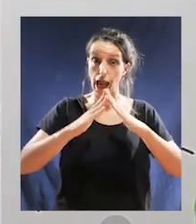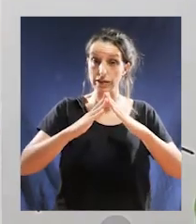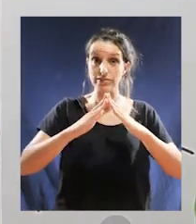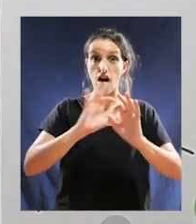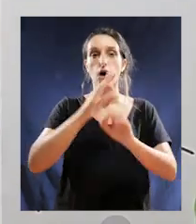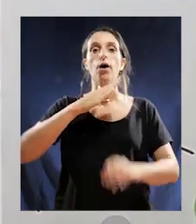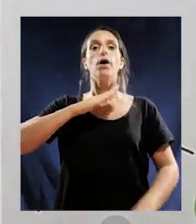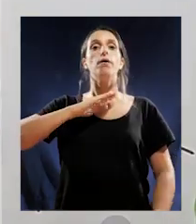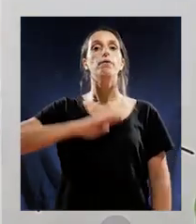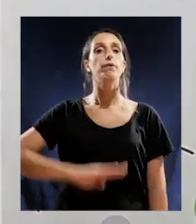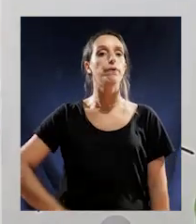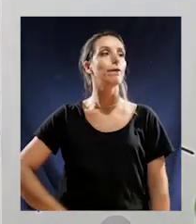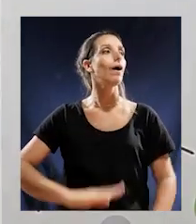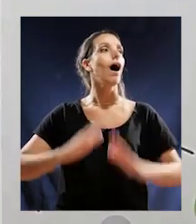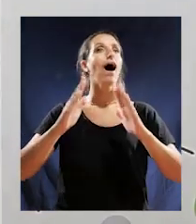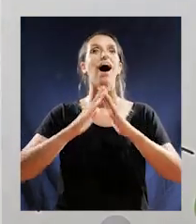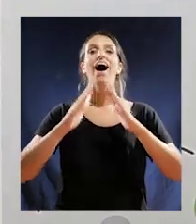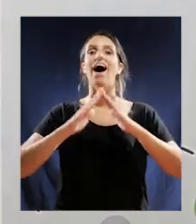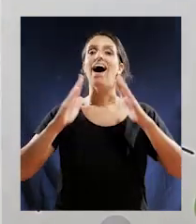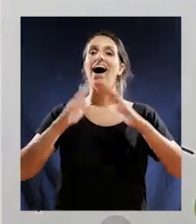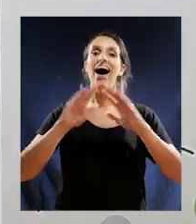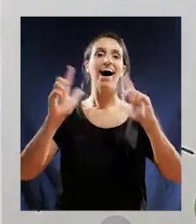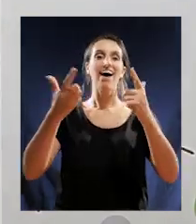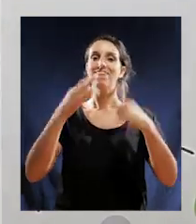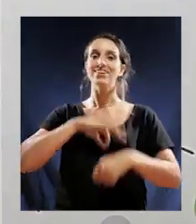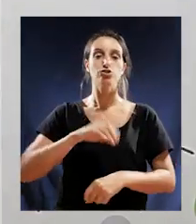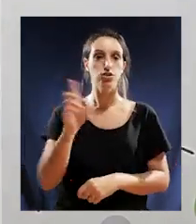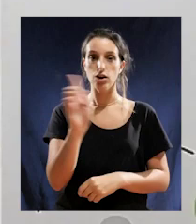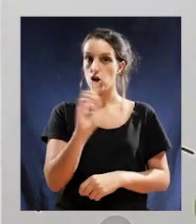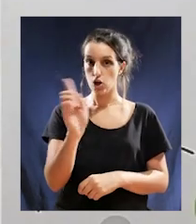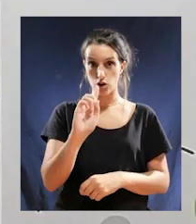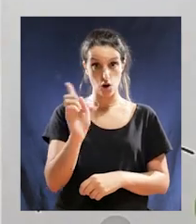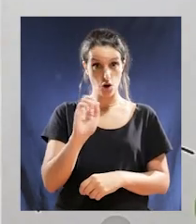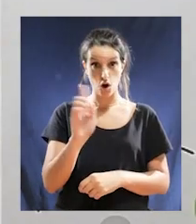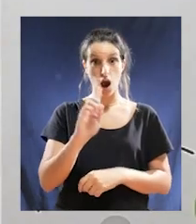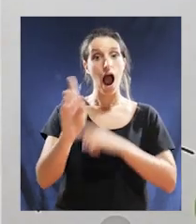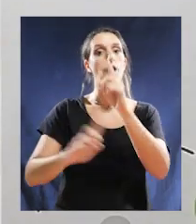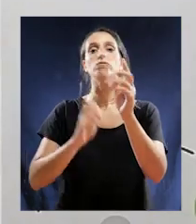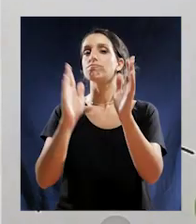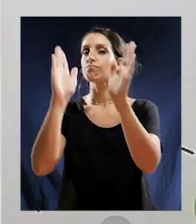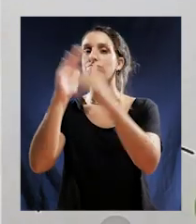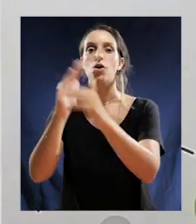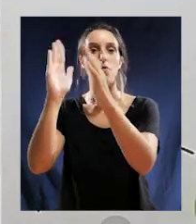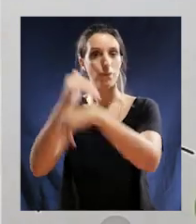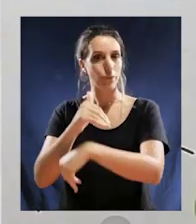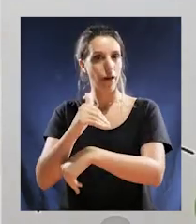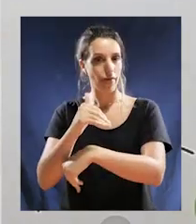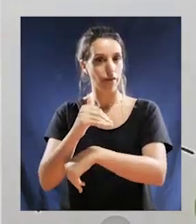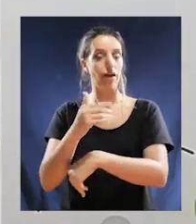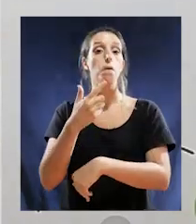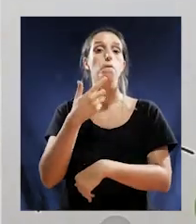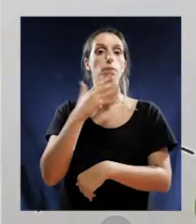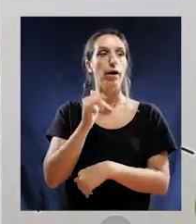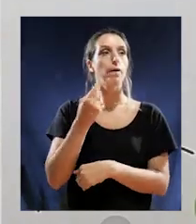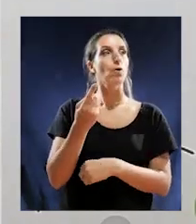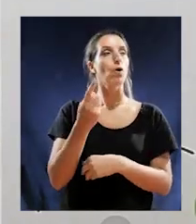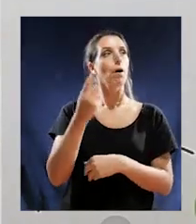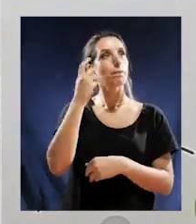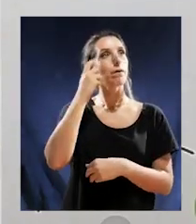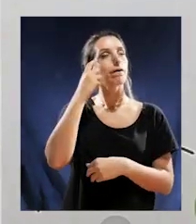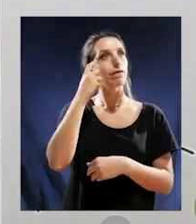quiero decir también estas rupturas de la vida cotidiana nos recuerda a aquellos que a veces